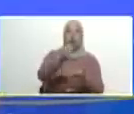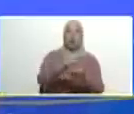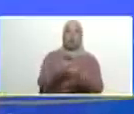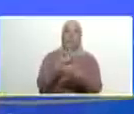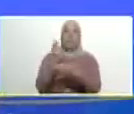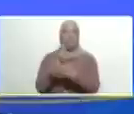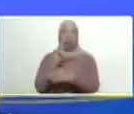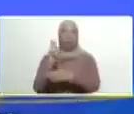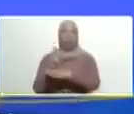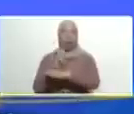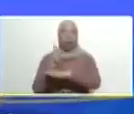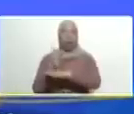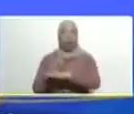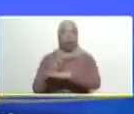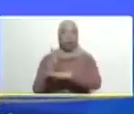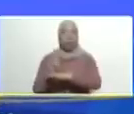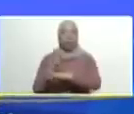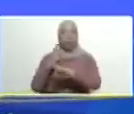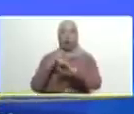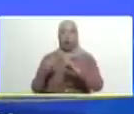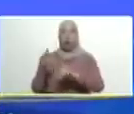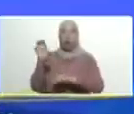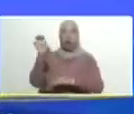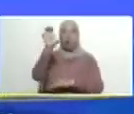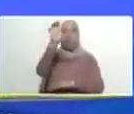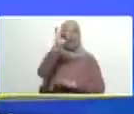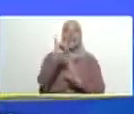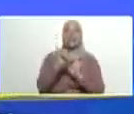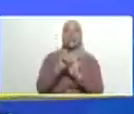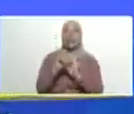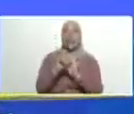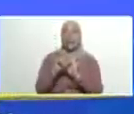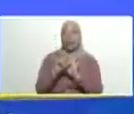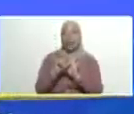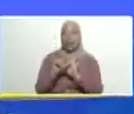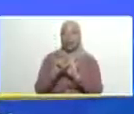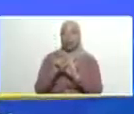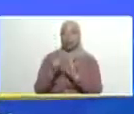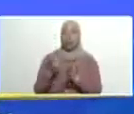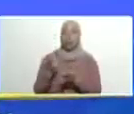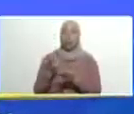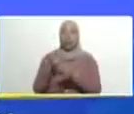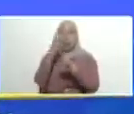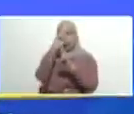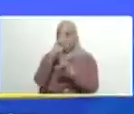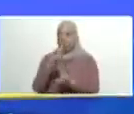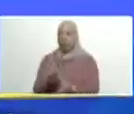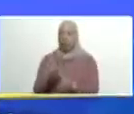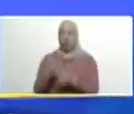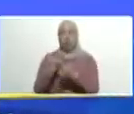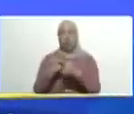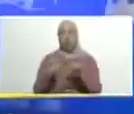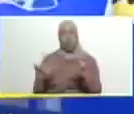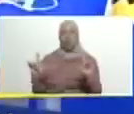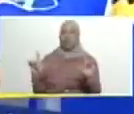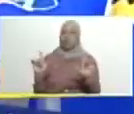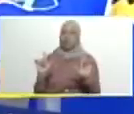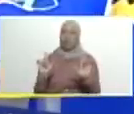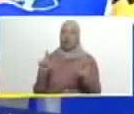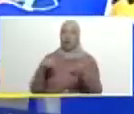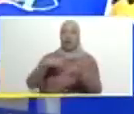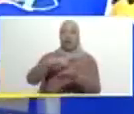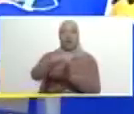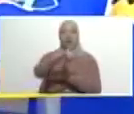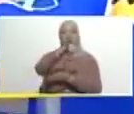y hacia otras partes donde pueda ir, respetando las libertades